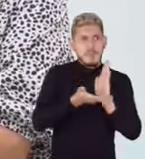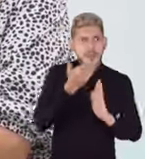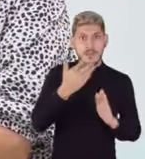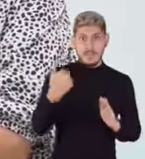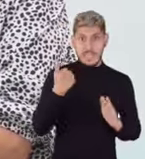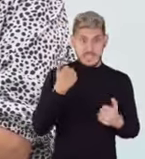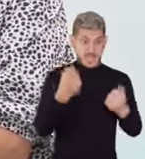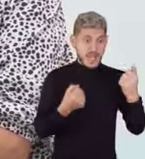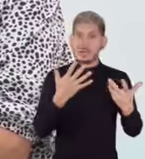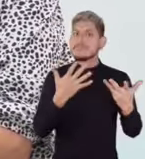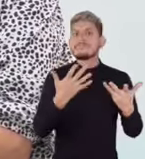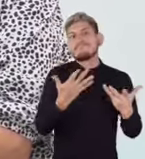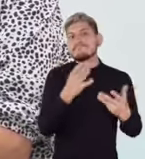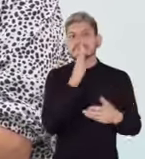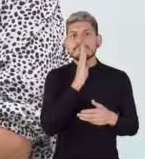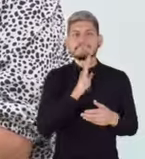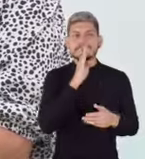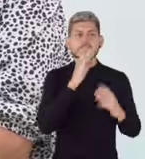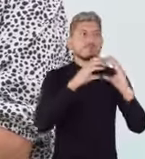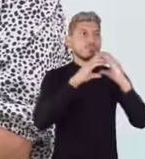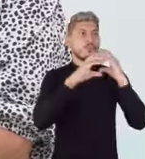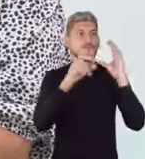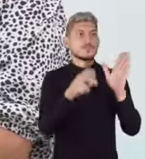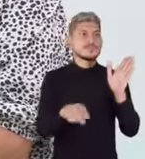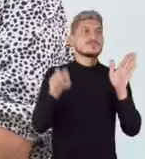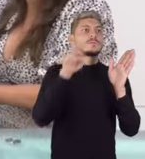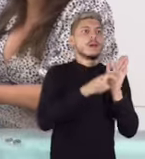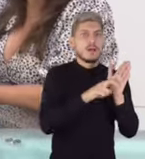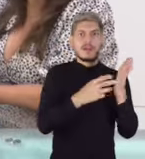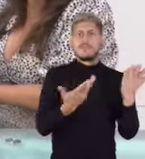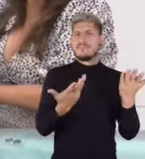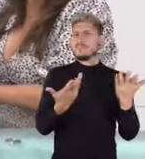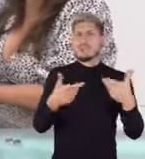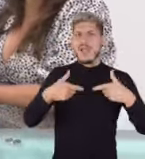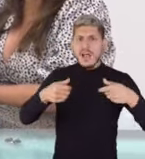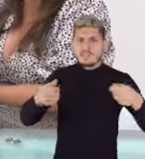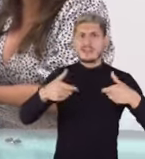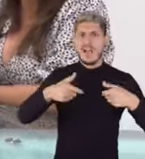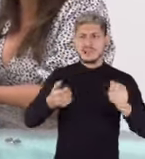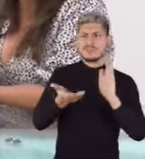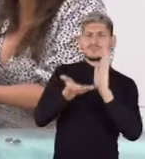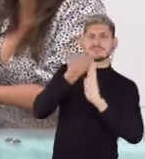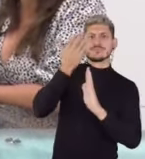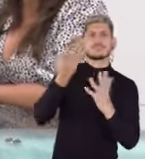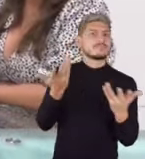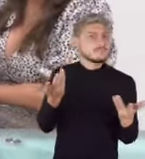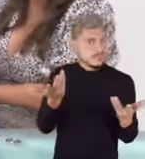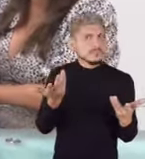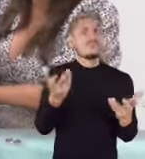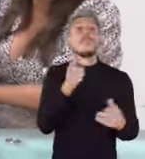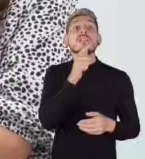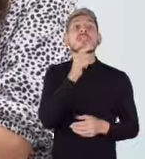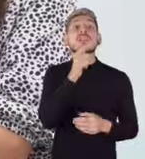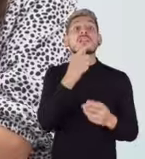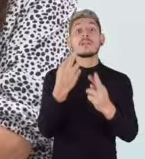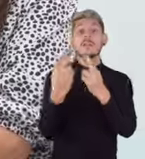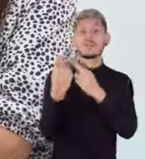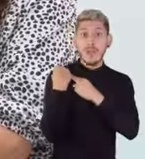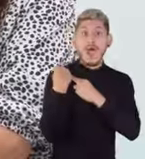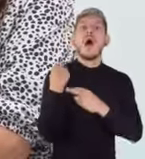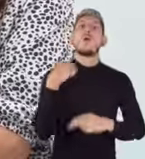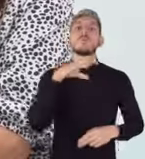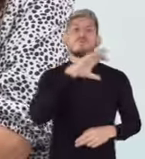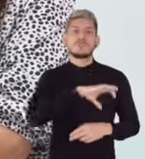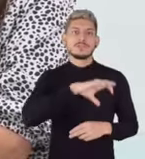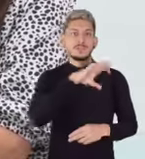en un bus de transporte público. Efectivamente. Y es necesario señalar que es el municipio de Quito el que entrega las